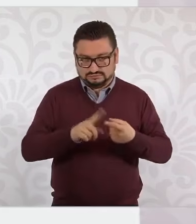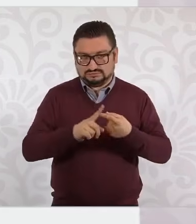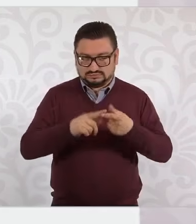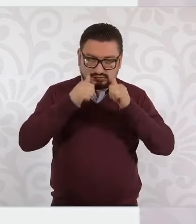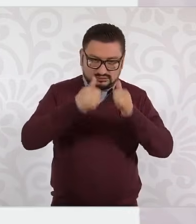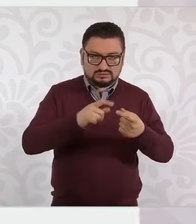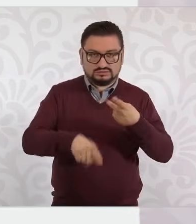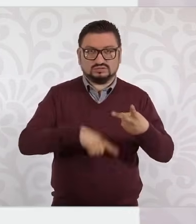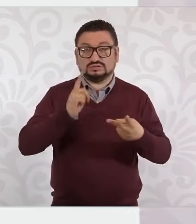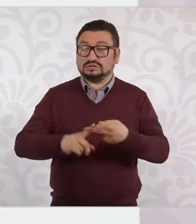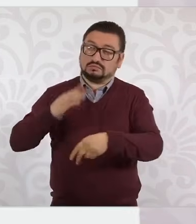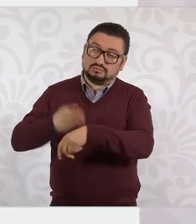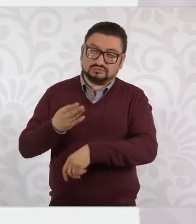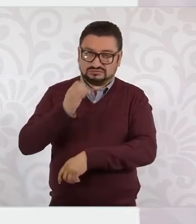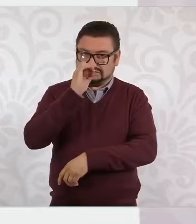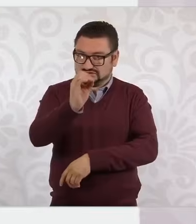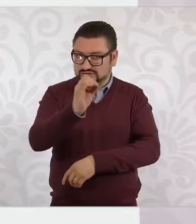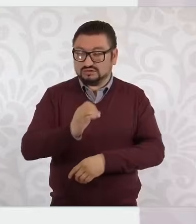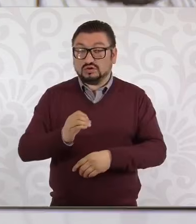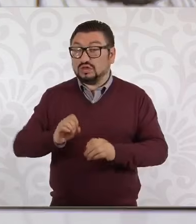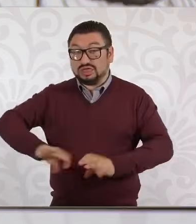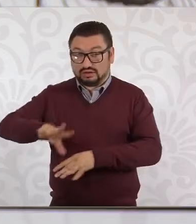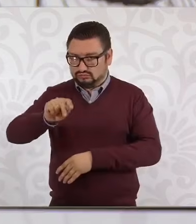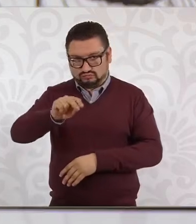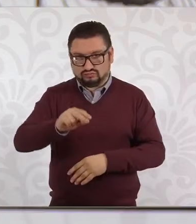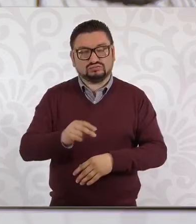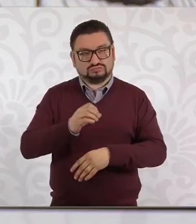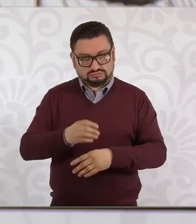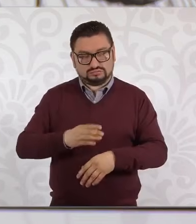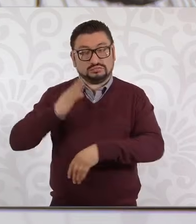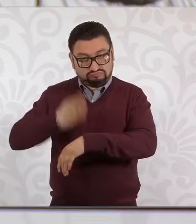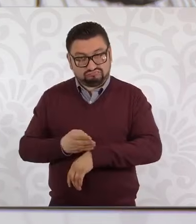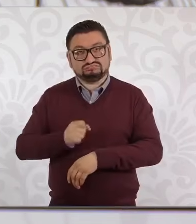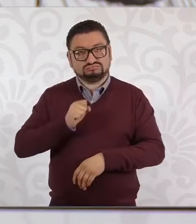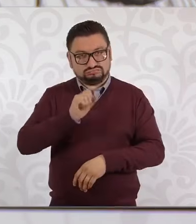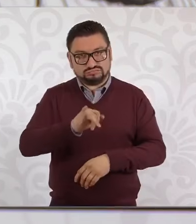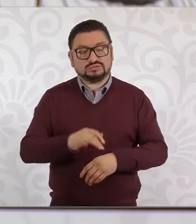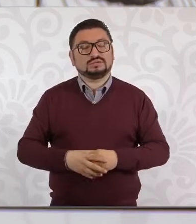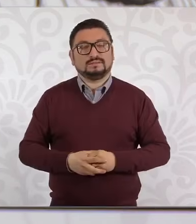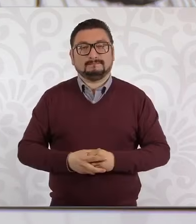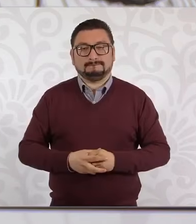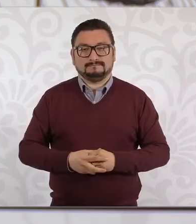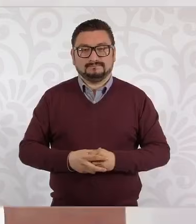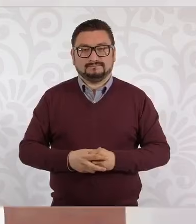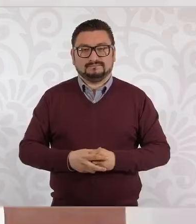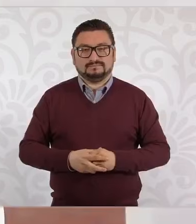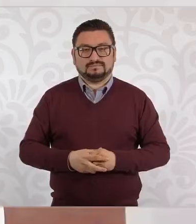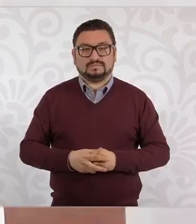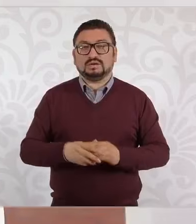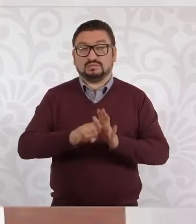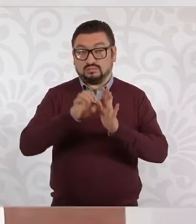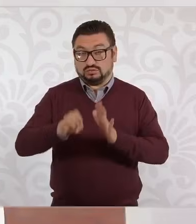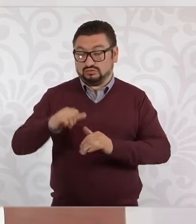y cero impunidad. Ahí una parte es las fuerzas